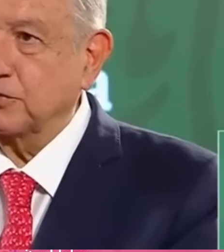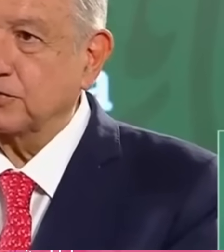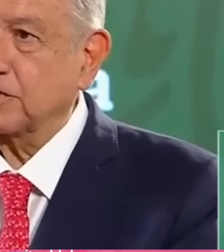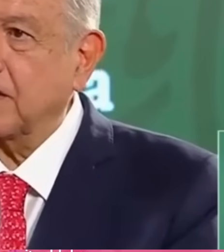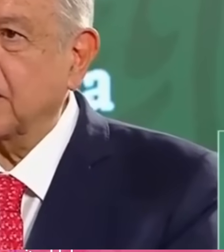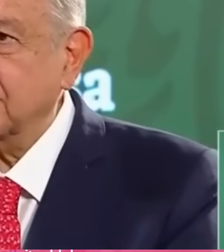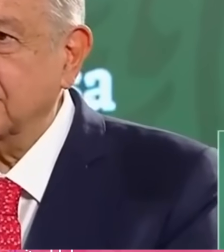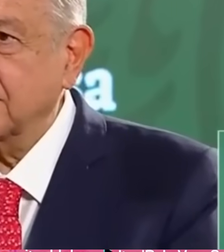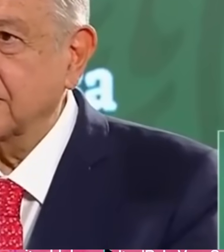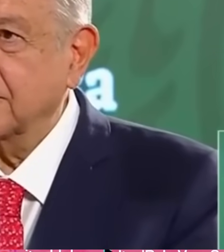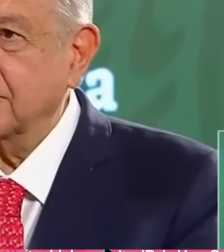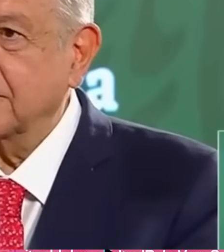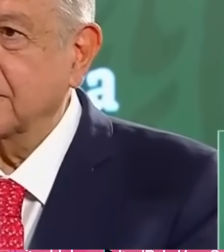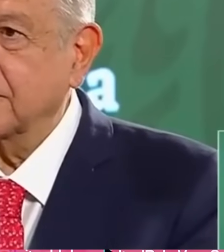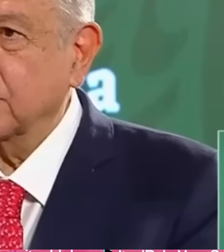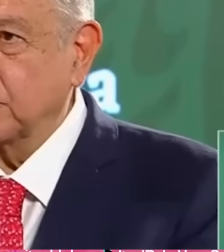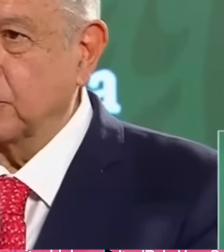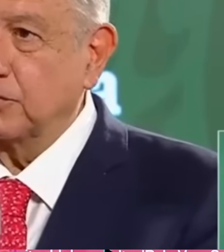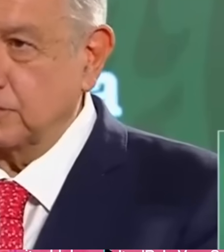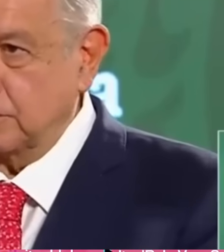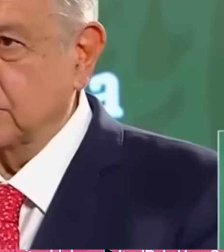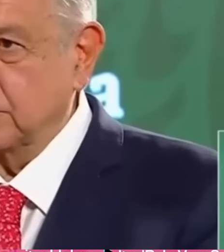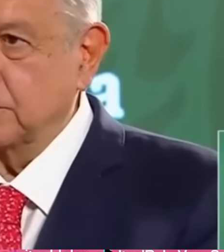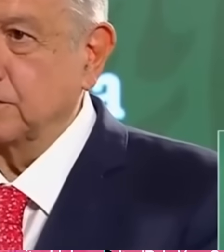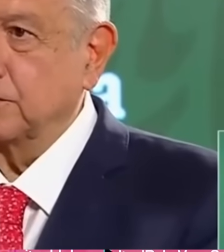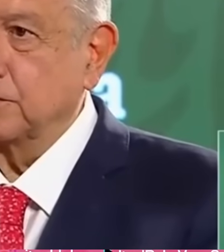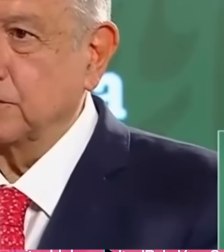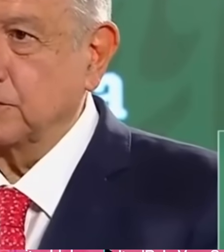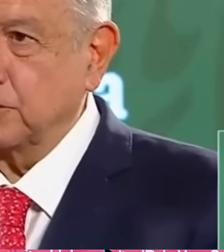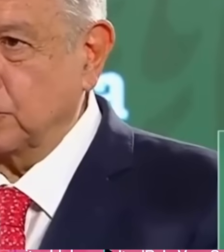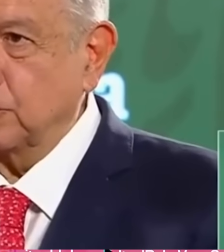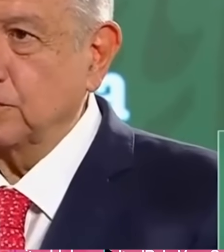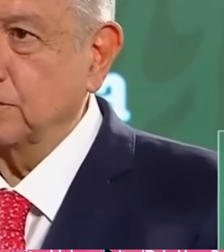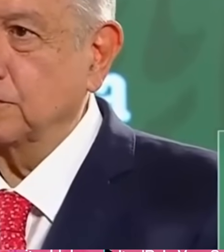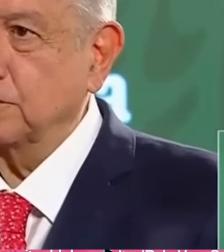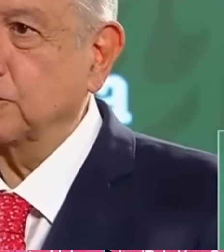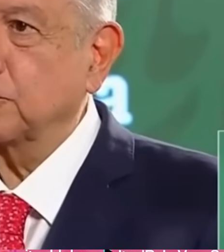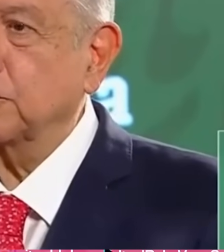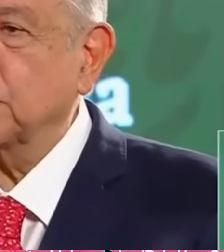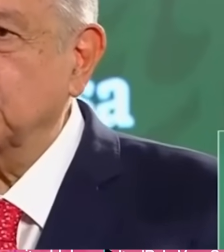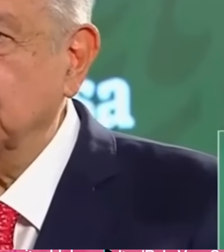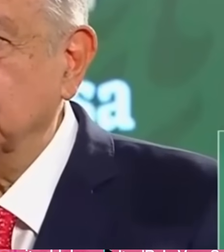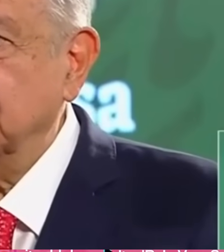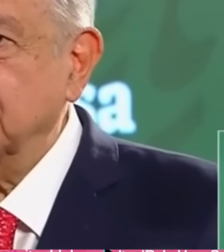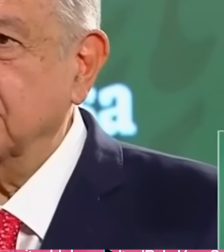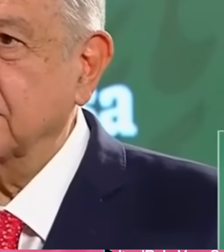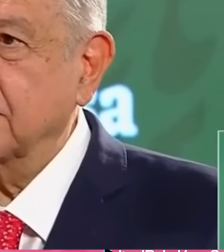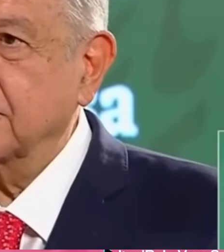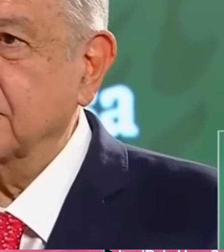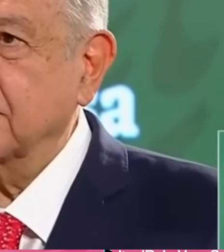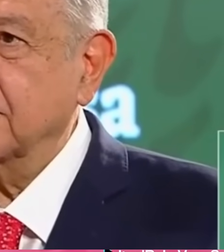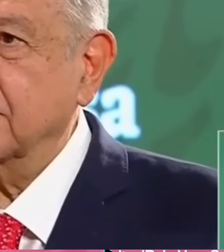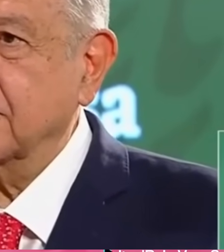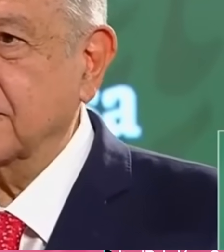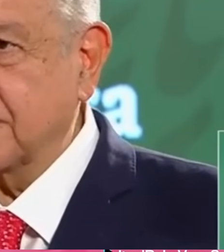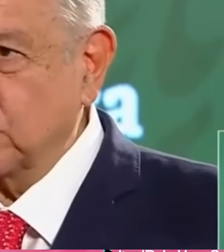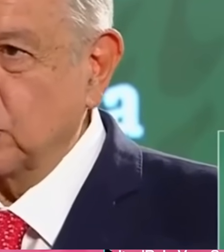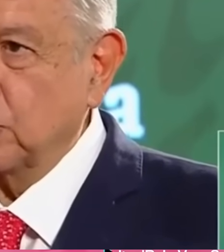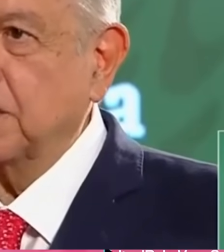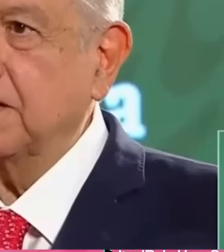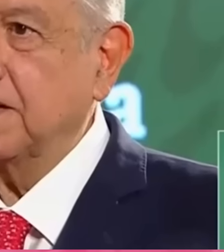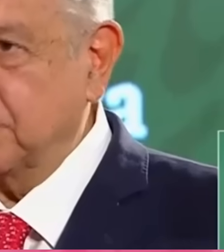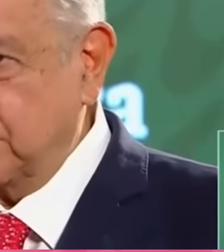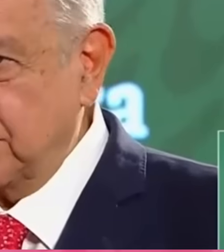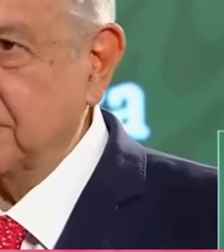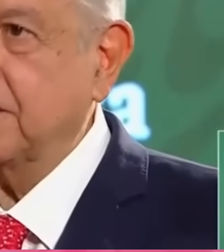no soy de dos caras como lo son los conservadores que